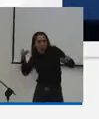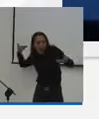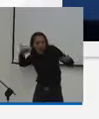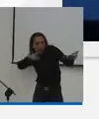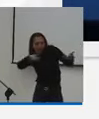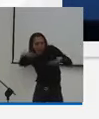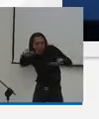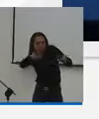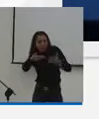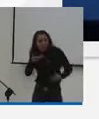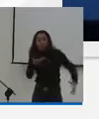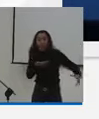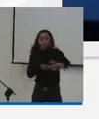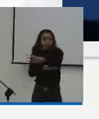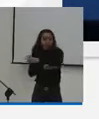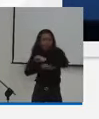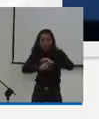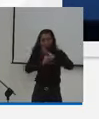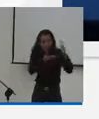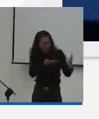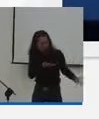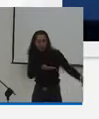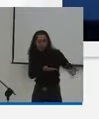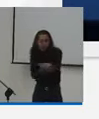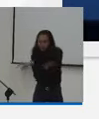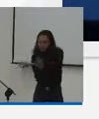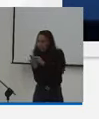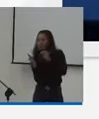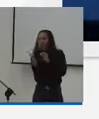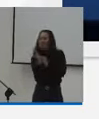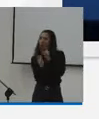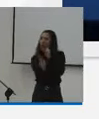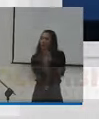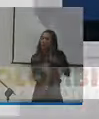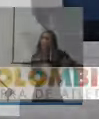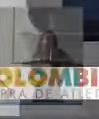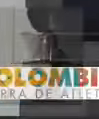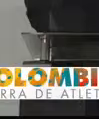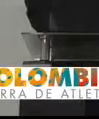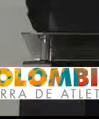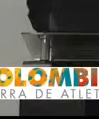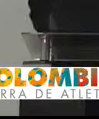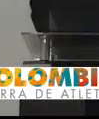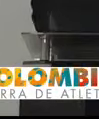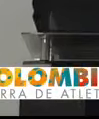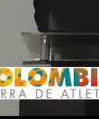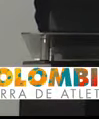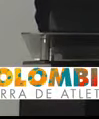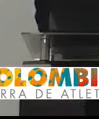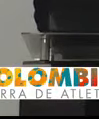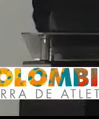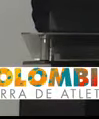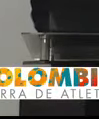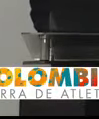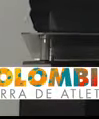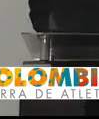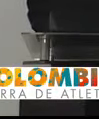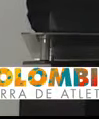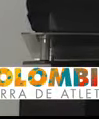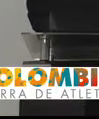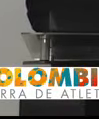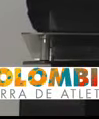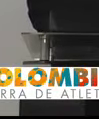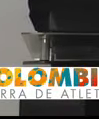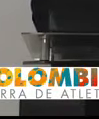para bien y el fortalecimiento del deporte en Colombia muchas gracias señora lina